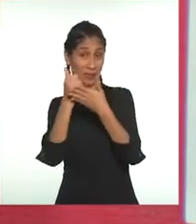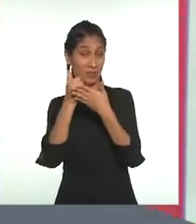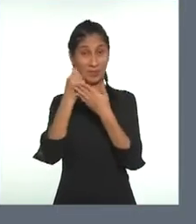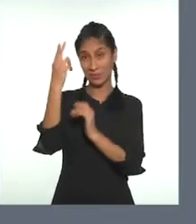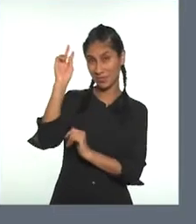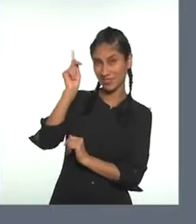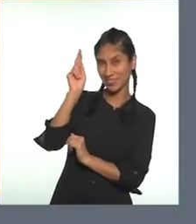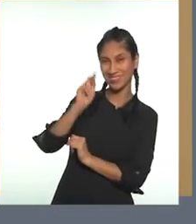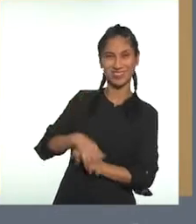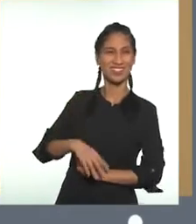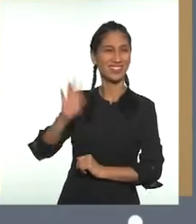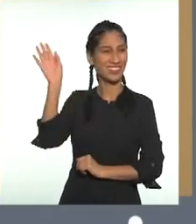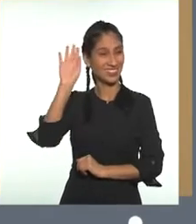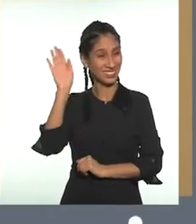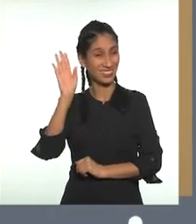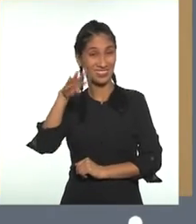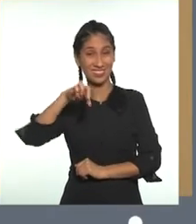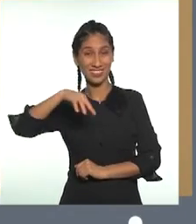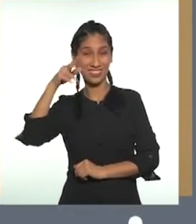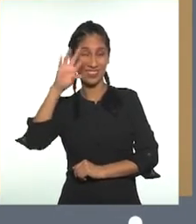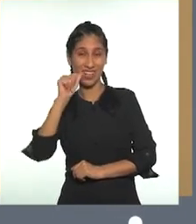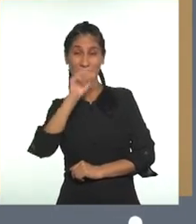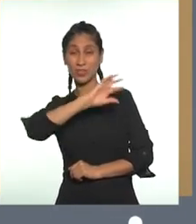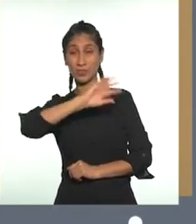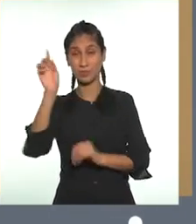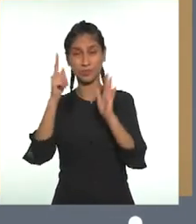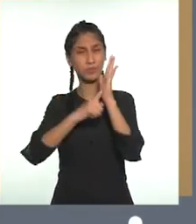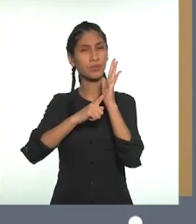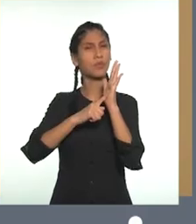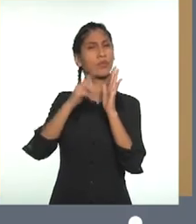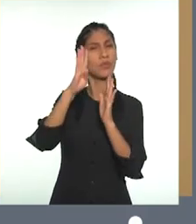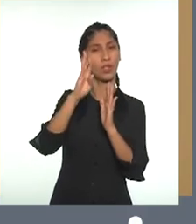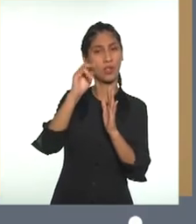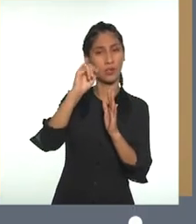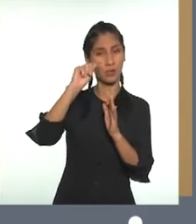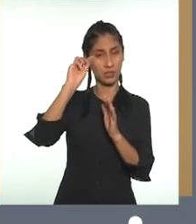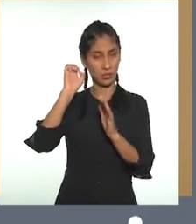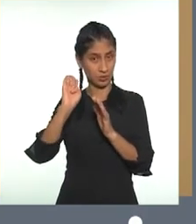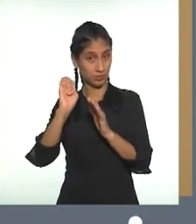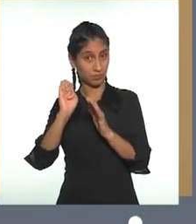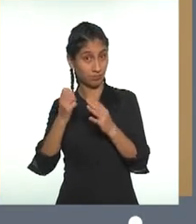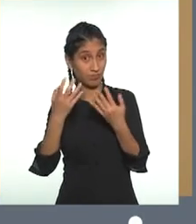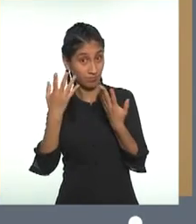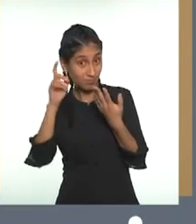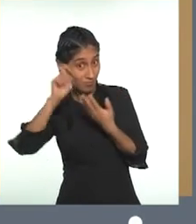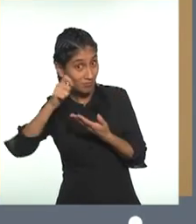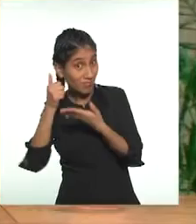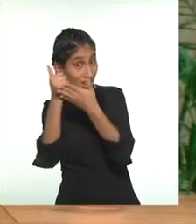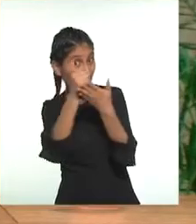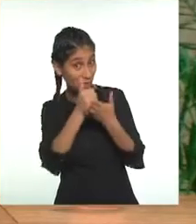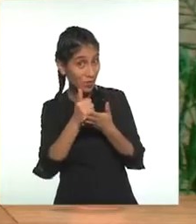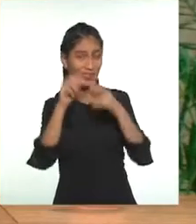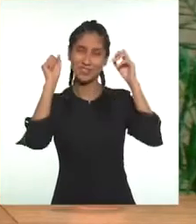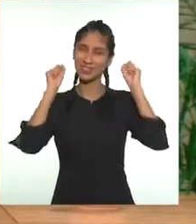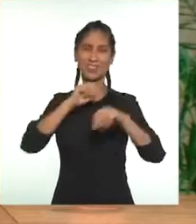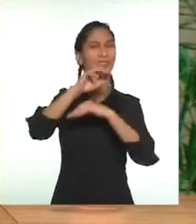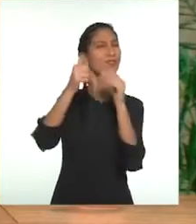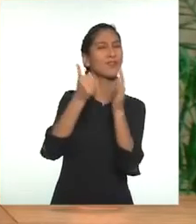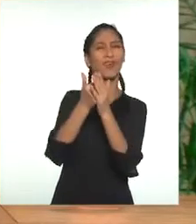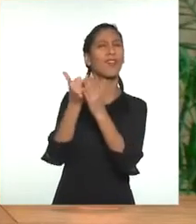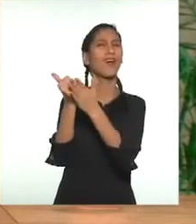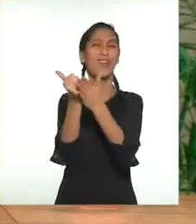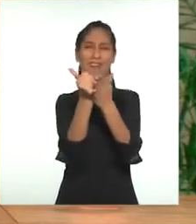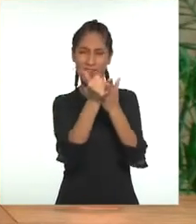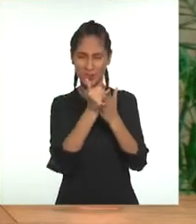profesora. Hola, Mario y Brigitte. ¿Necesitan ayuda con una definición por lo que oigo? Toda la ayuda que